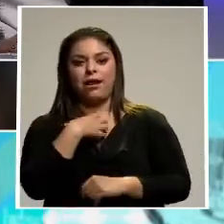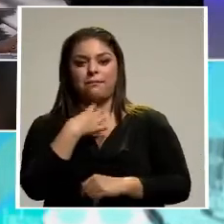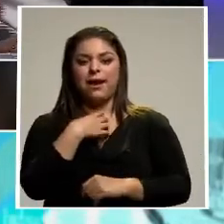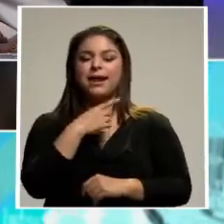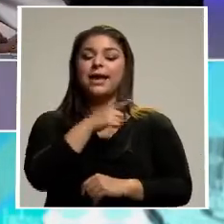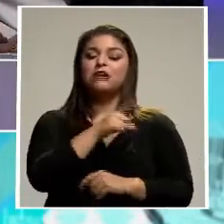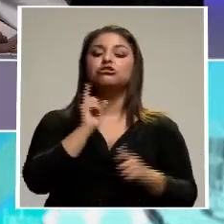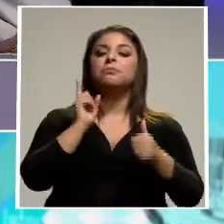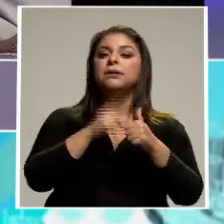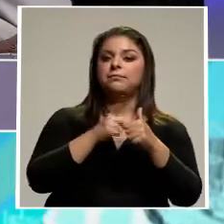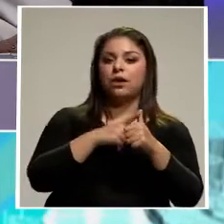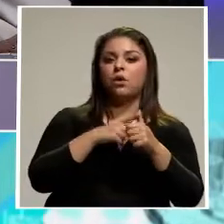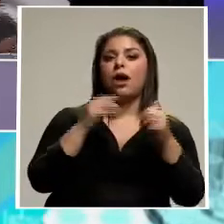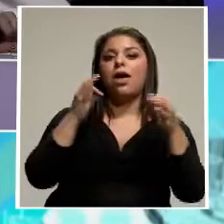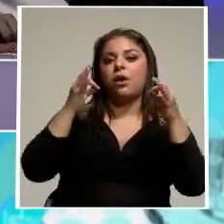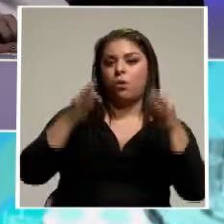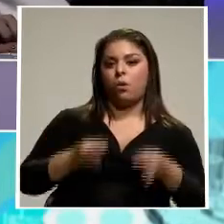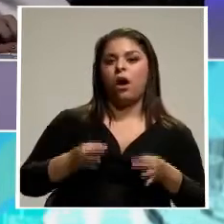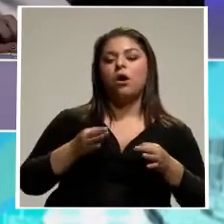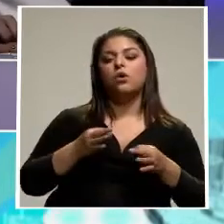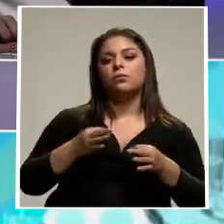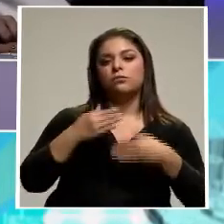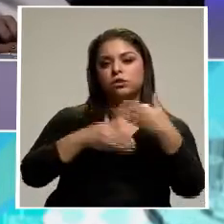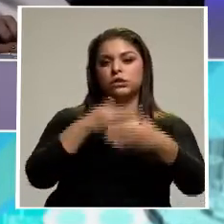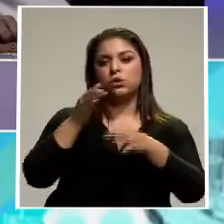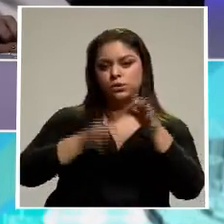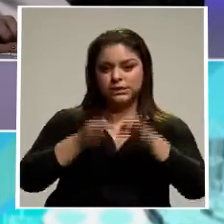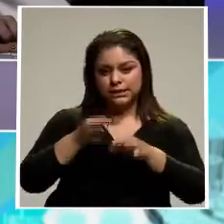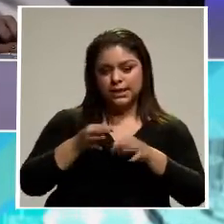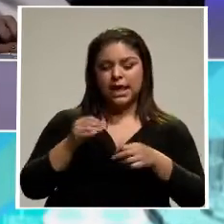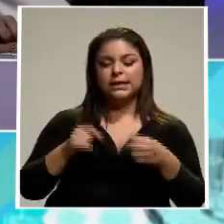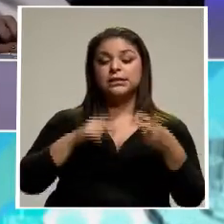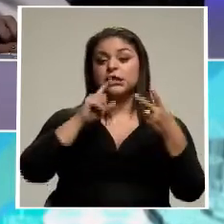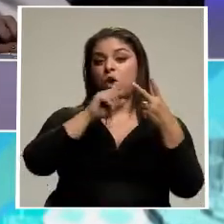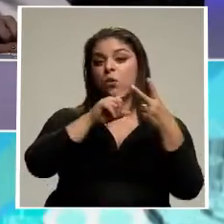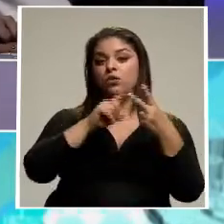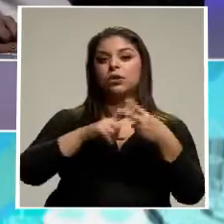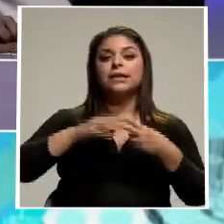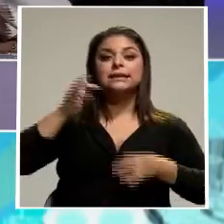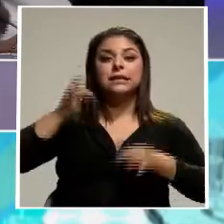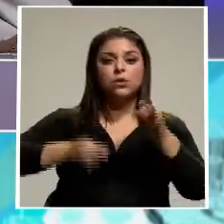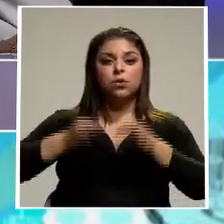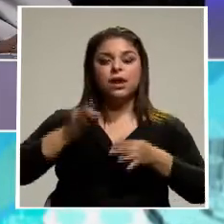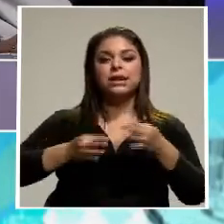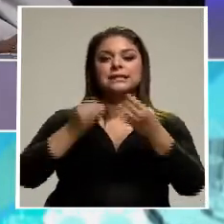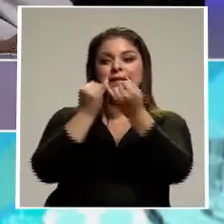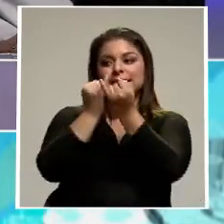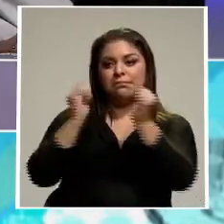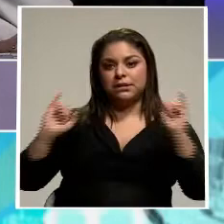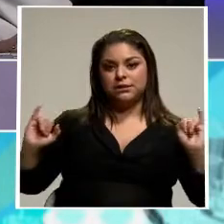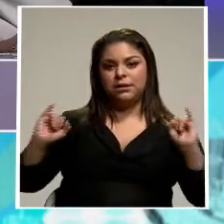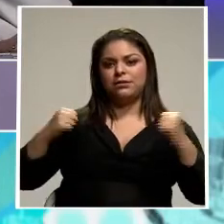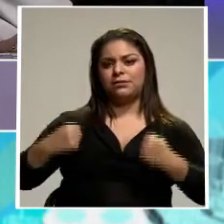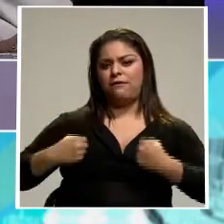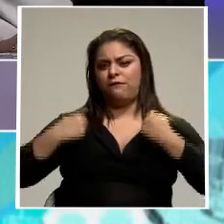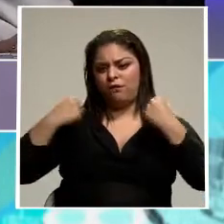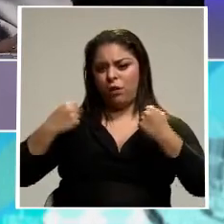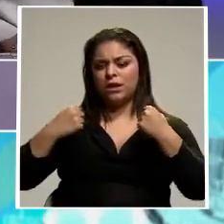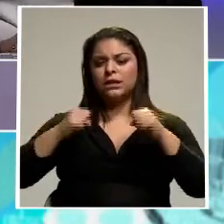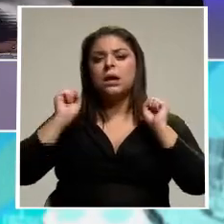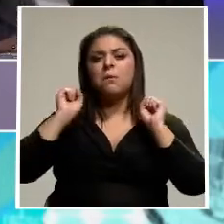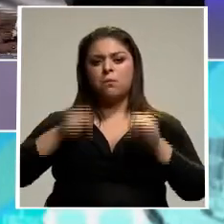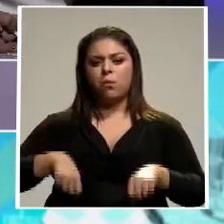justicia primero. Segundo, por tribunales independientes y fuertes que puedan